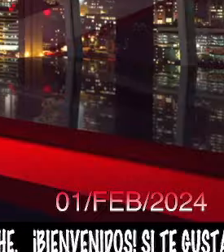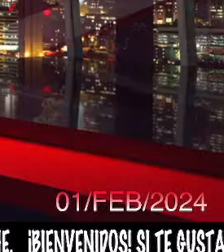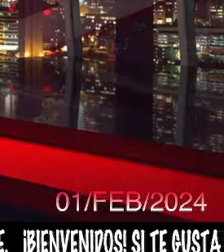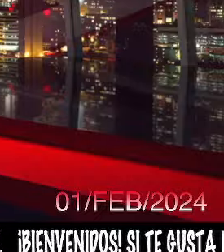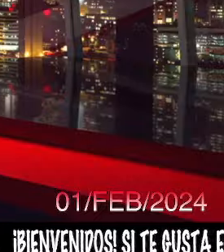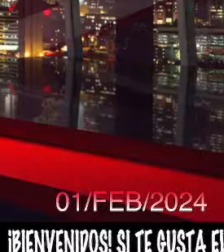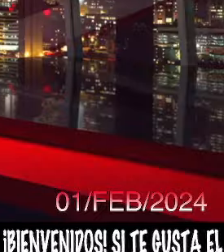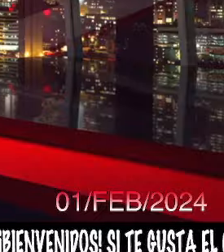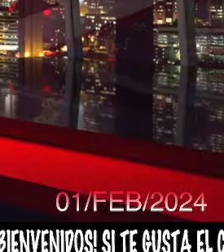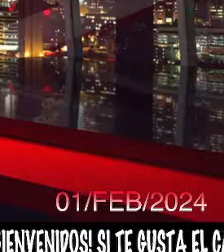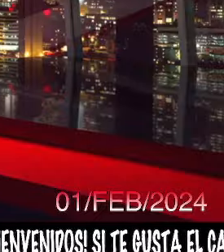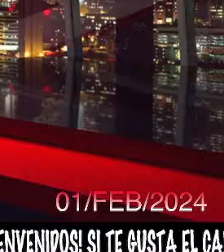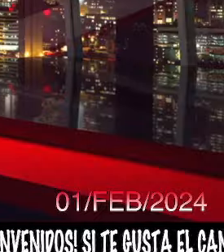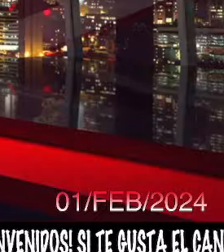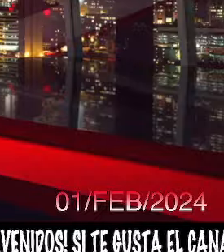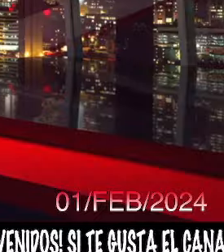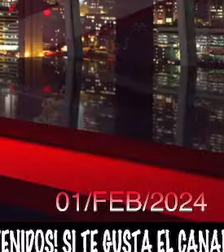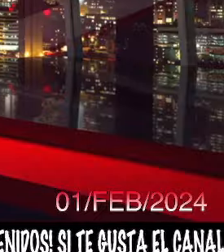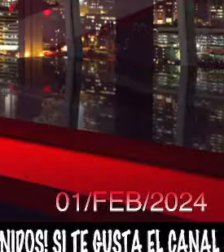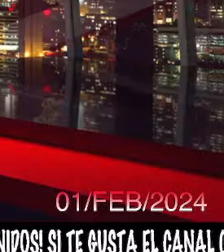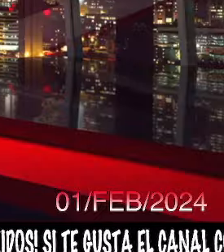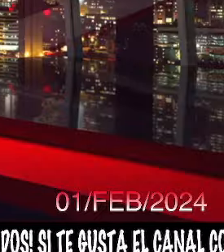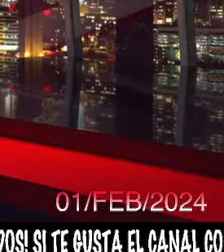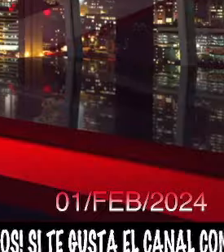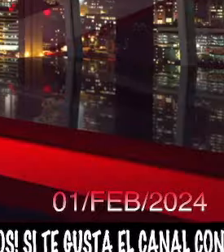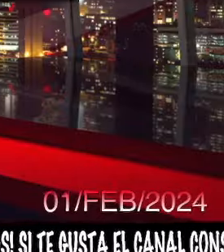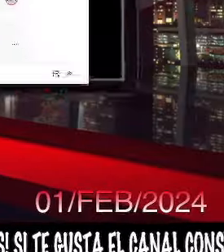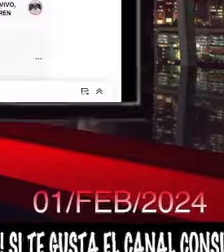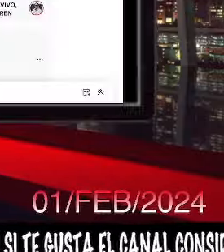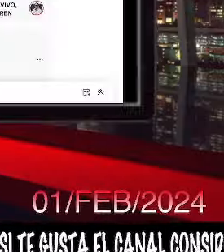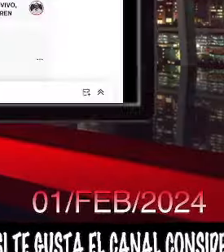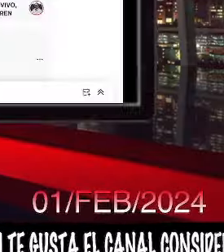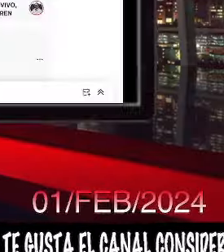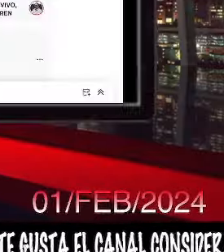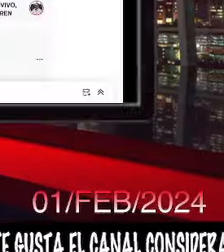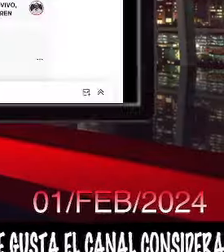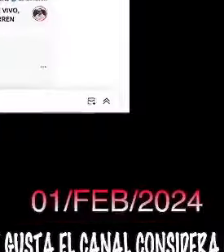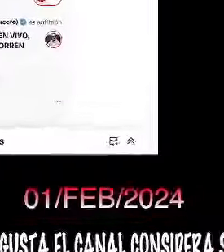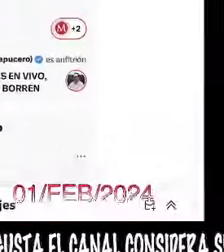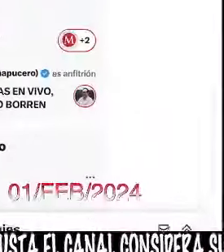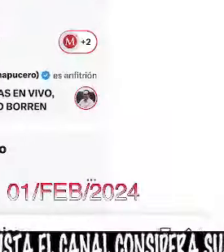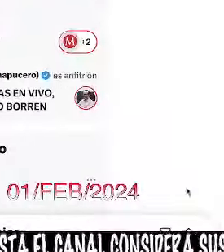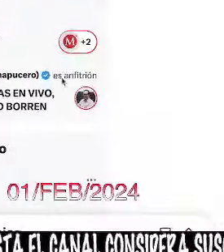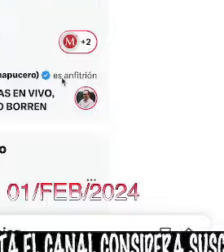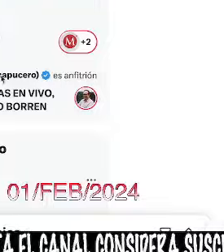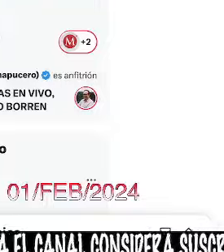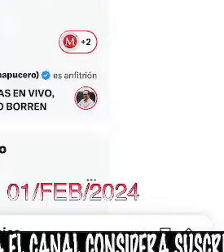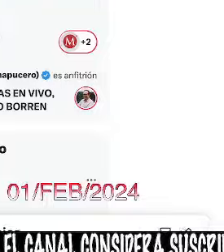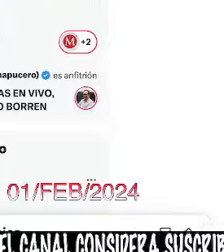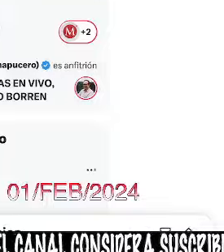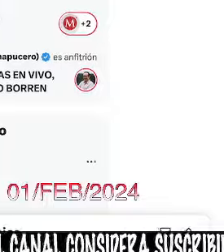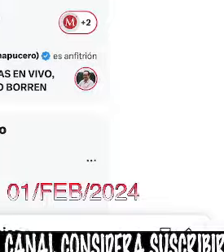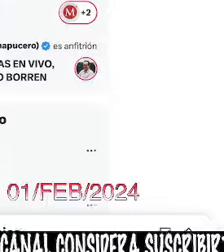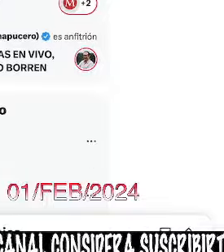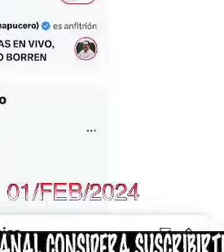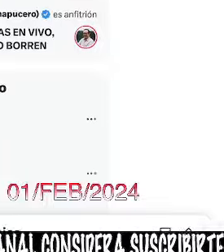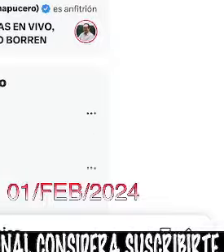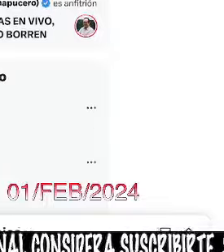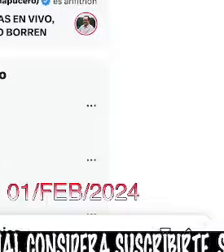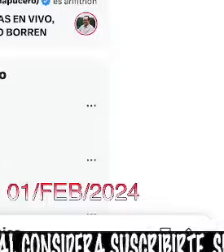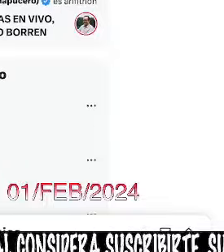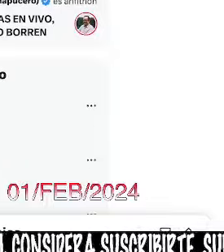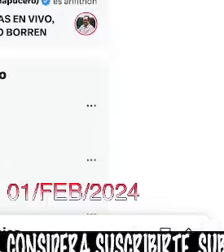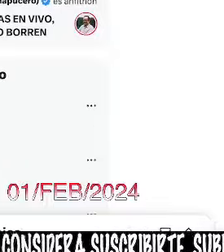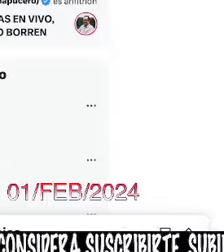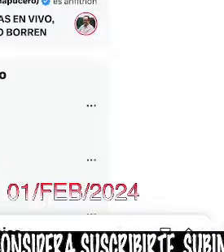ya compartió su constancia, bueno, un poquito chueca, pero se alcanza a ver, aquí está la constancia del INE.